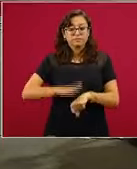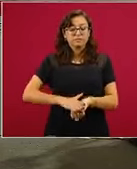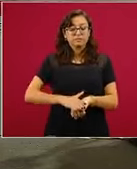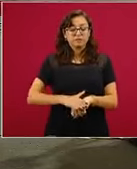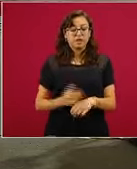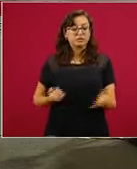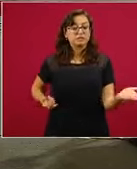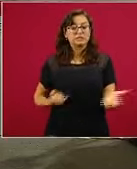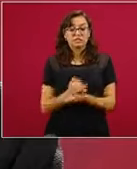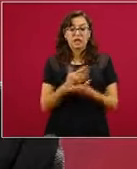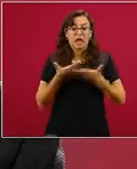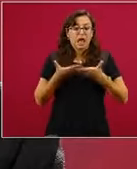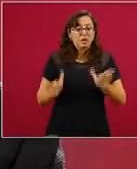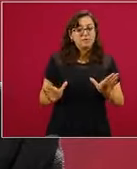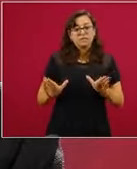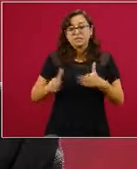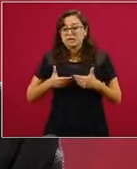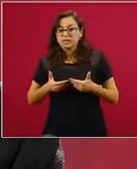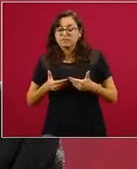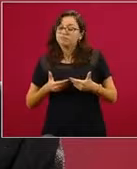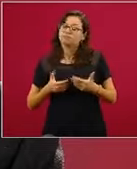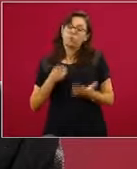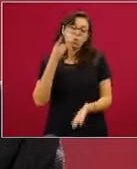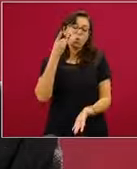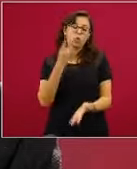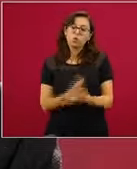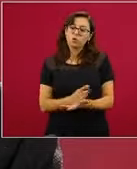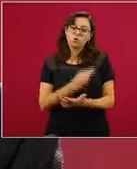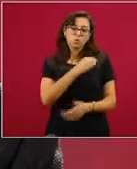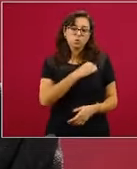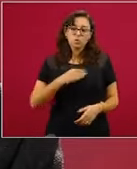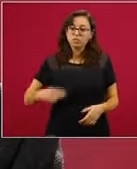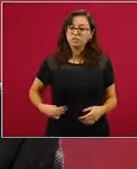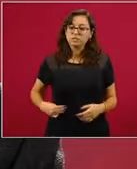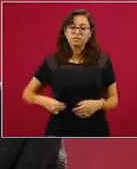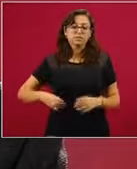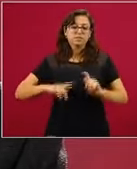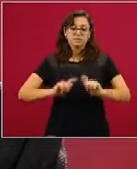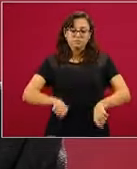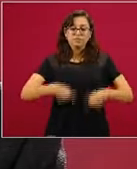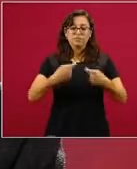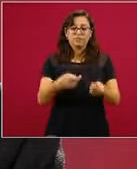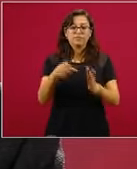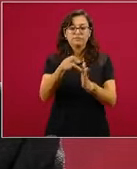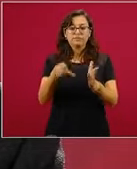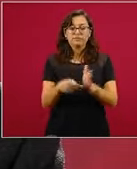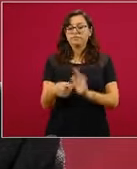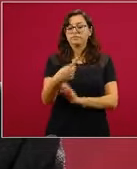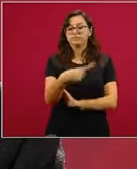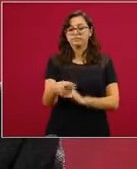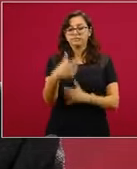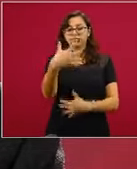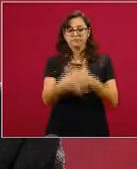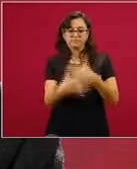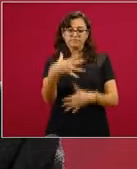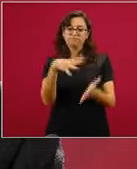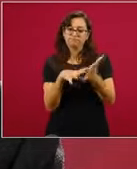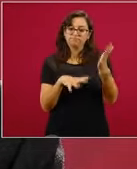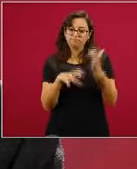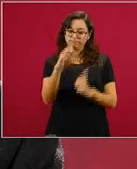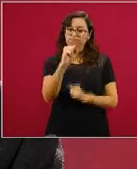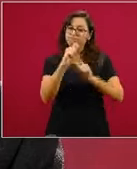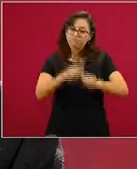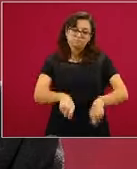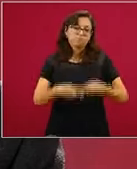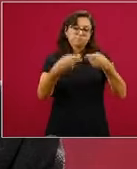atribución constitucionalmente reservada a los municipios, de acuerdo al artículo 115 de la Constitución, y desde